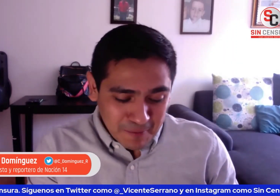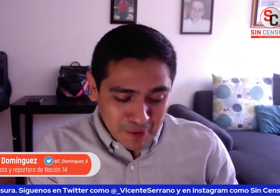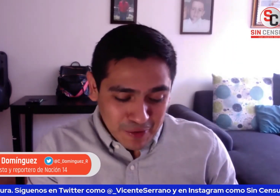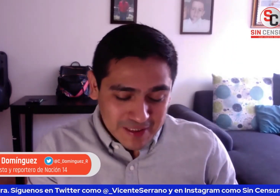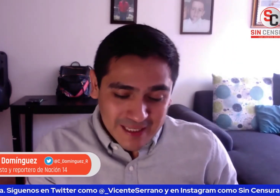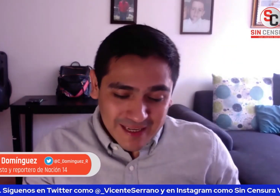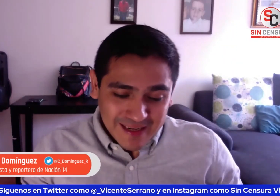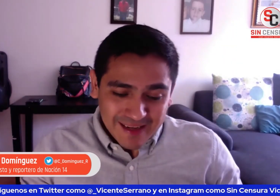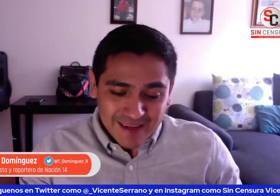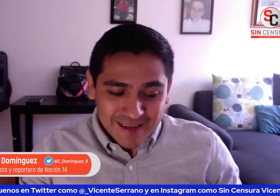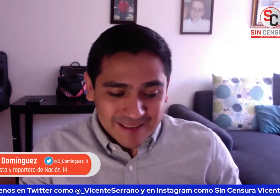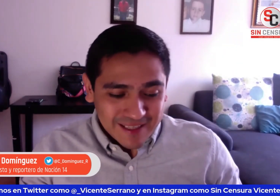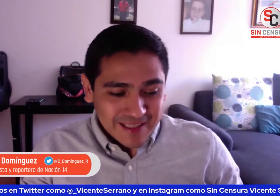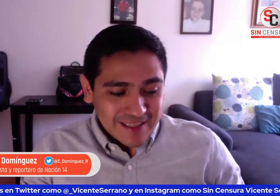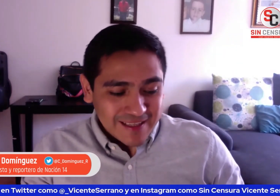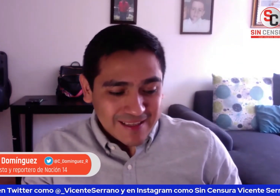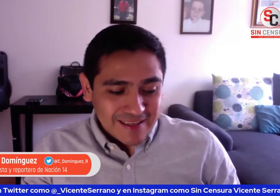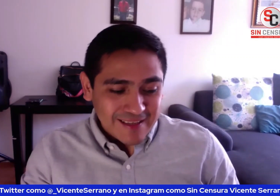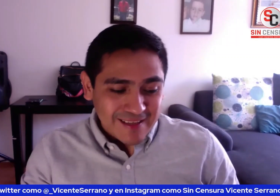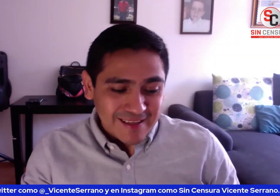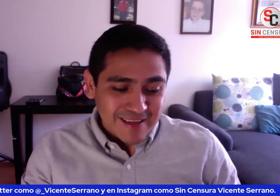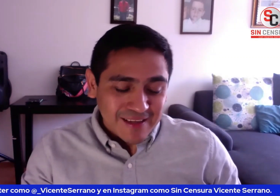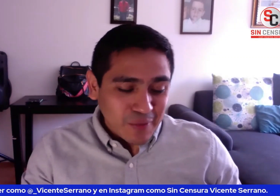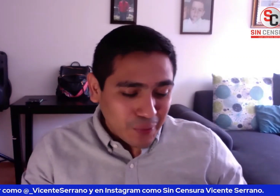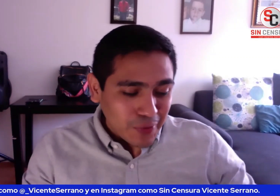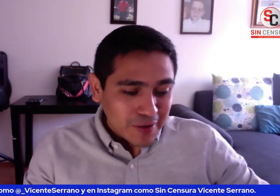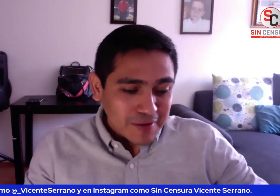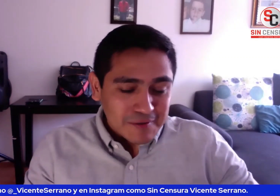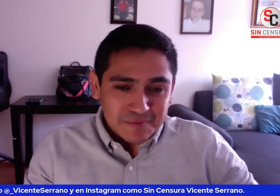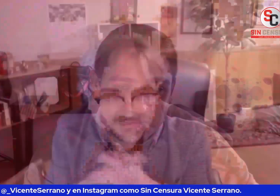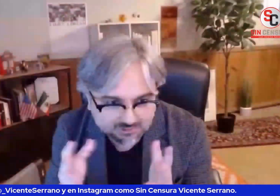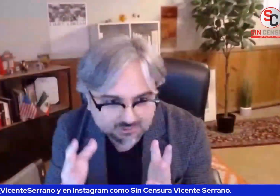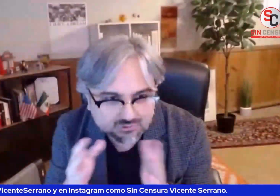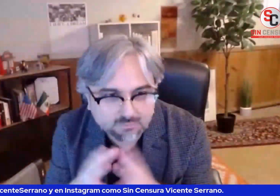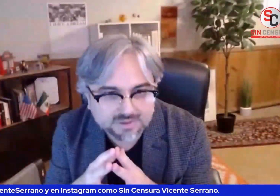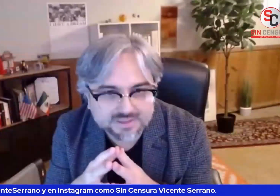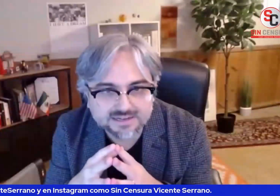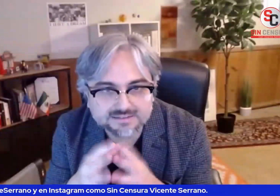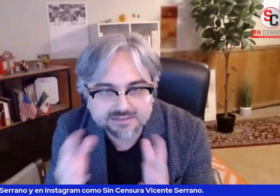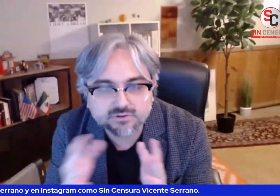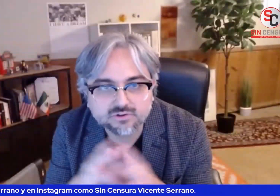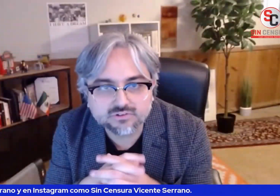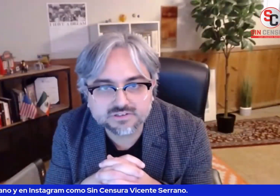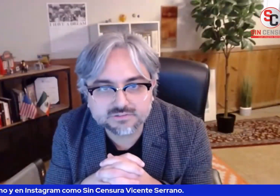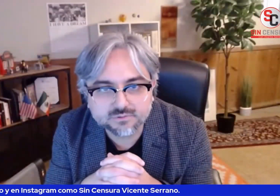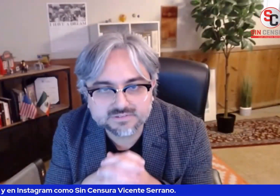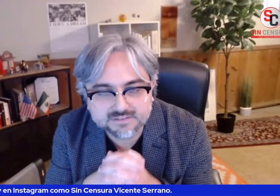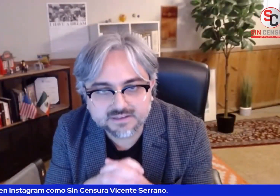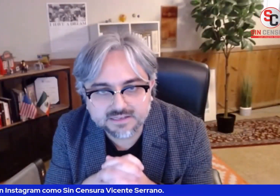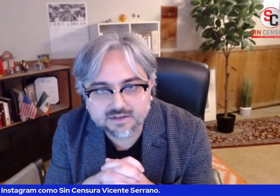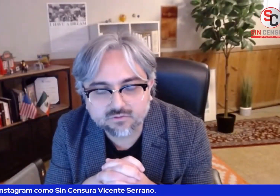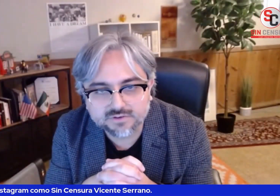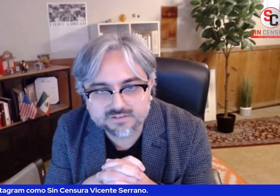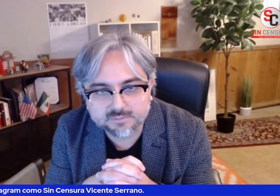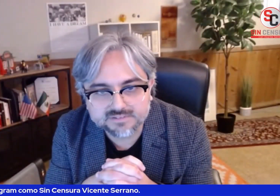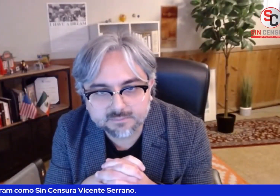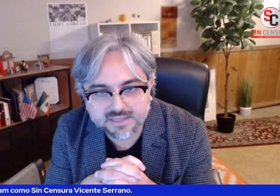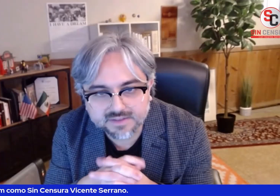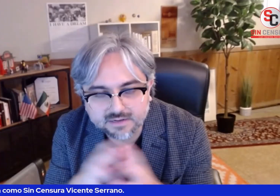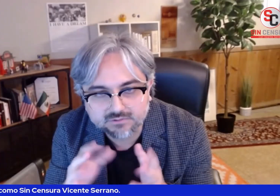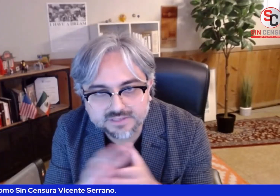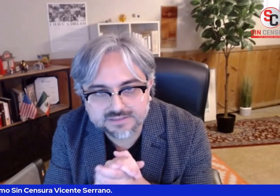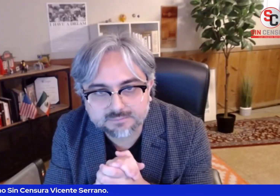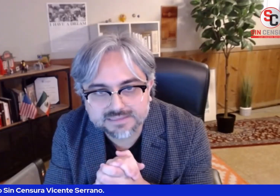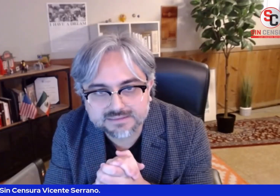¿qué te puedo decir? Que son tus compañeras, ¿no? Eso es lo preocupante, son tus compañeras, las conoces, tú estás ahí en la conferencia de prensa